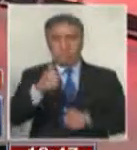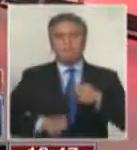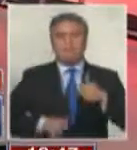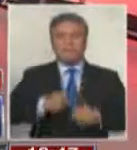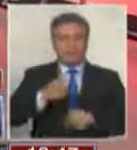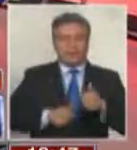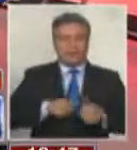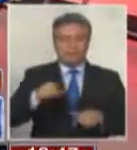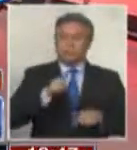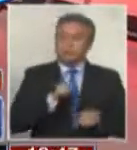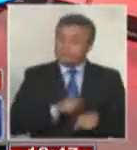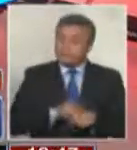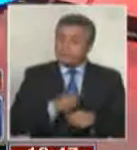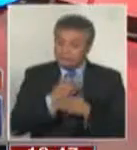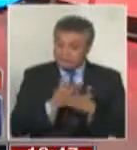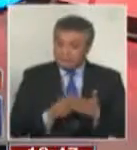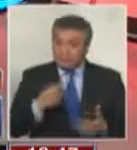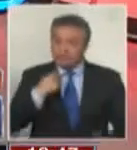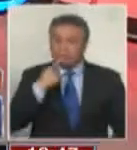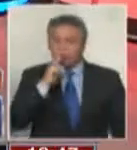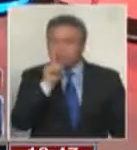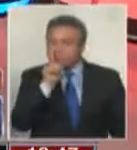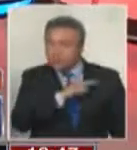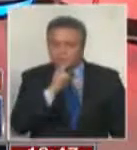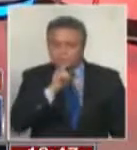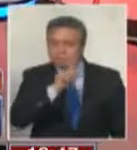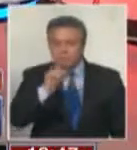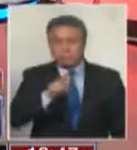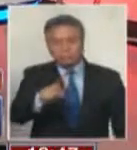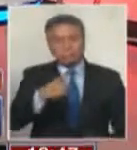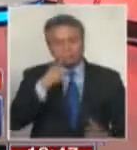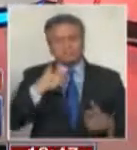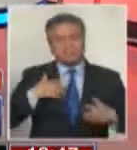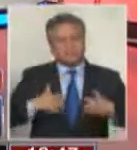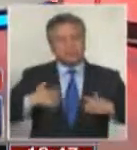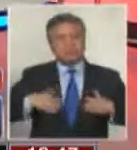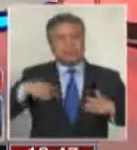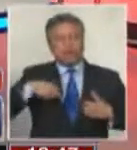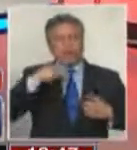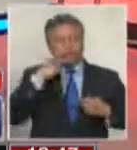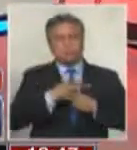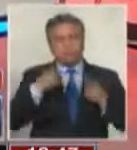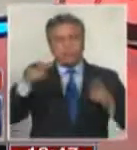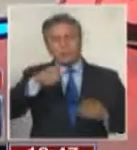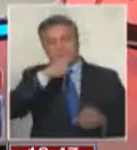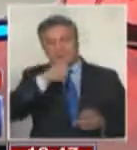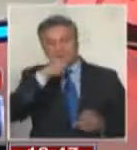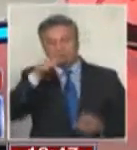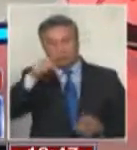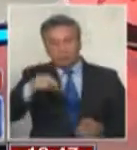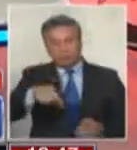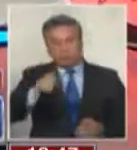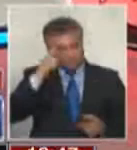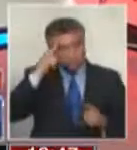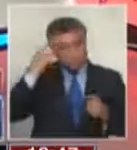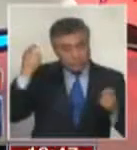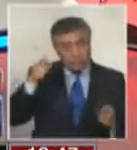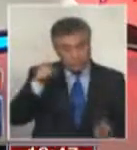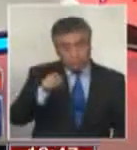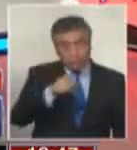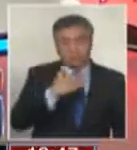la última pregunta cómo se va a traducir en la práctica malestar que usted ha manifestado hoy día en conferencia de prensa aquí en esta entrevista me imagino que también